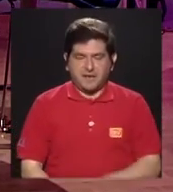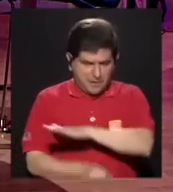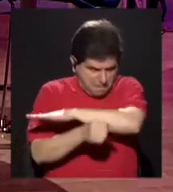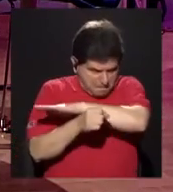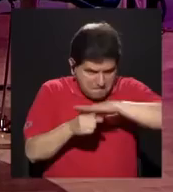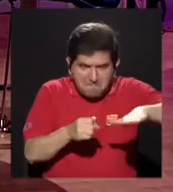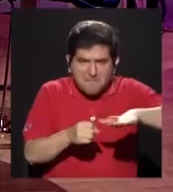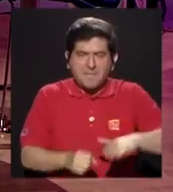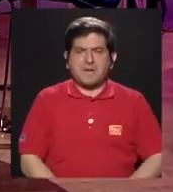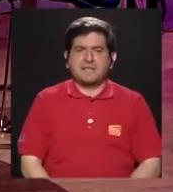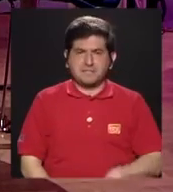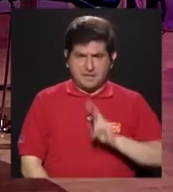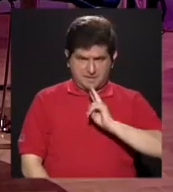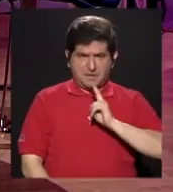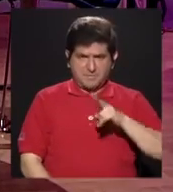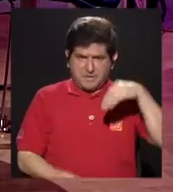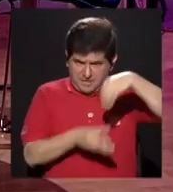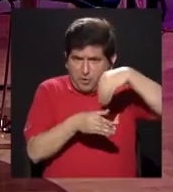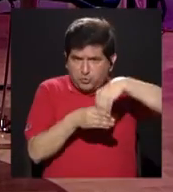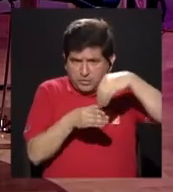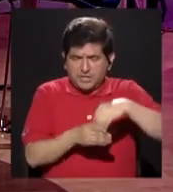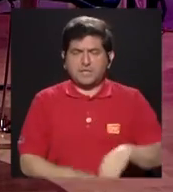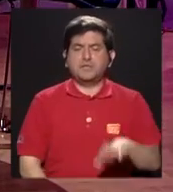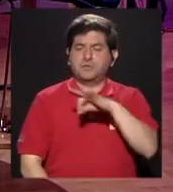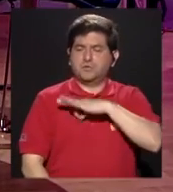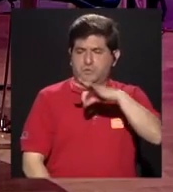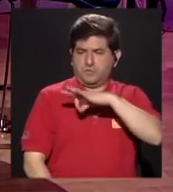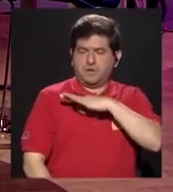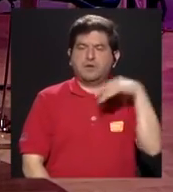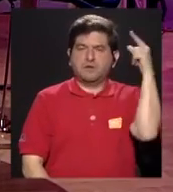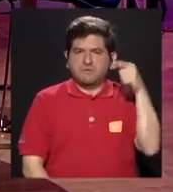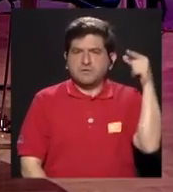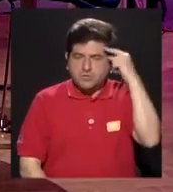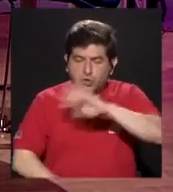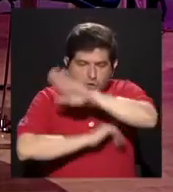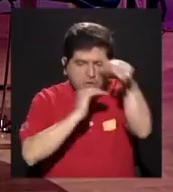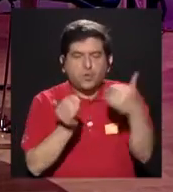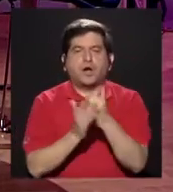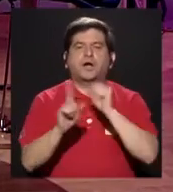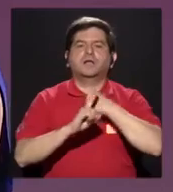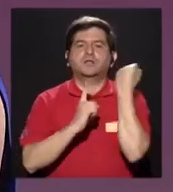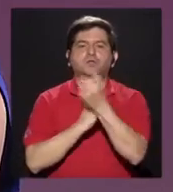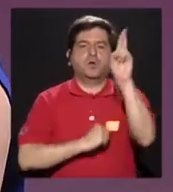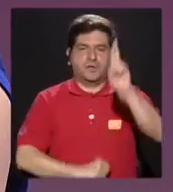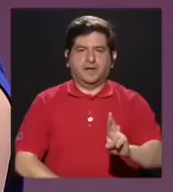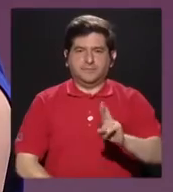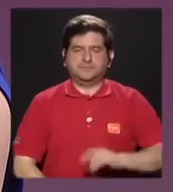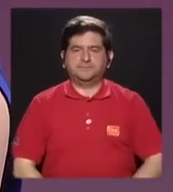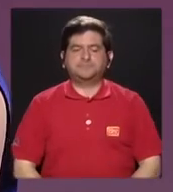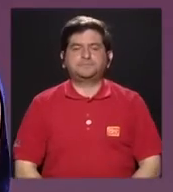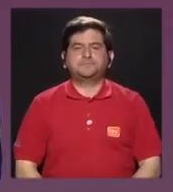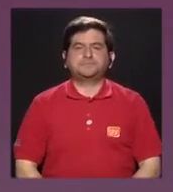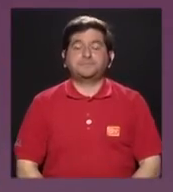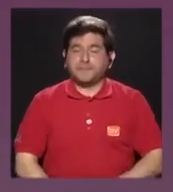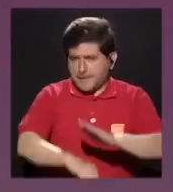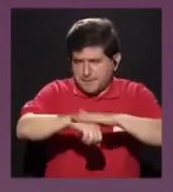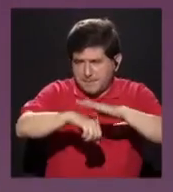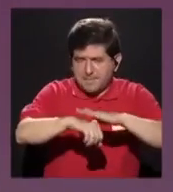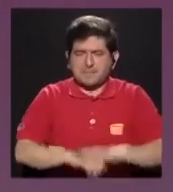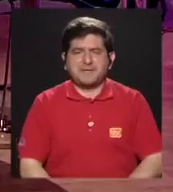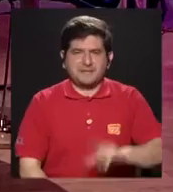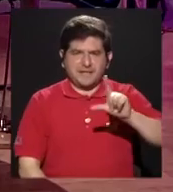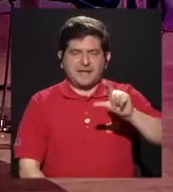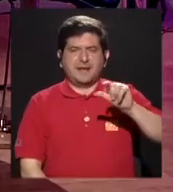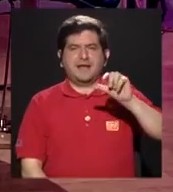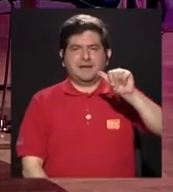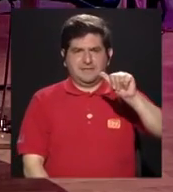e igual igualdad sustantiva que nos beneficiaría por supuesto a toda la sociedad costarricense larissa le permitimos agregar